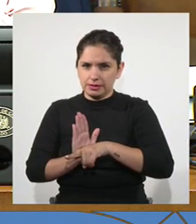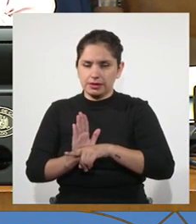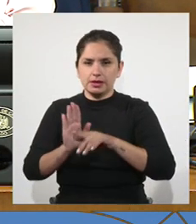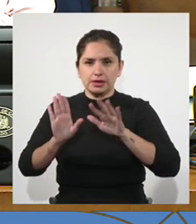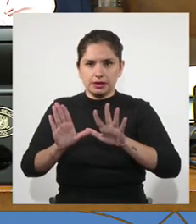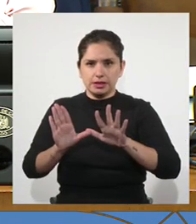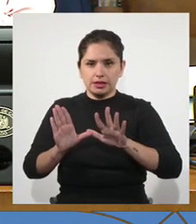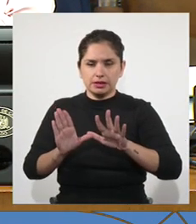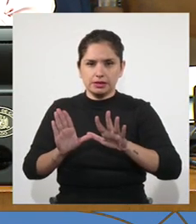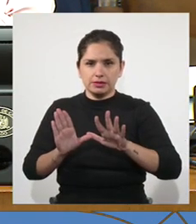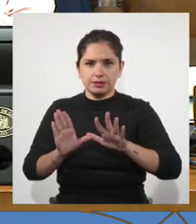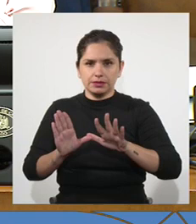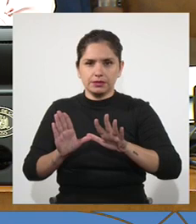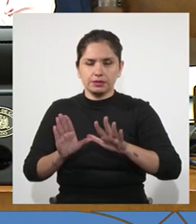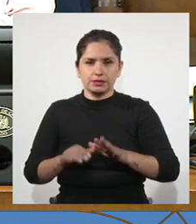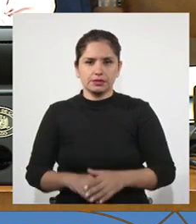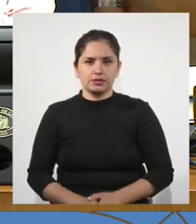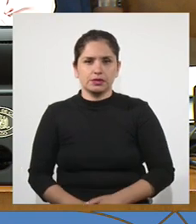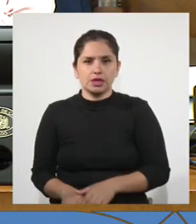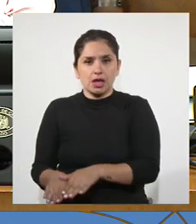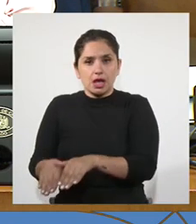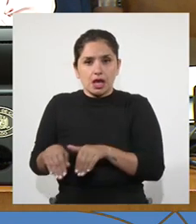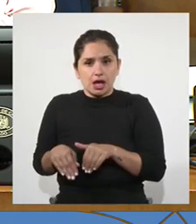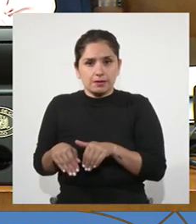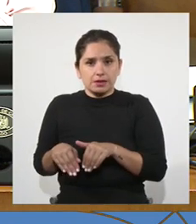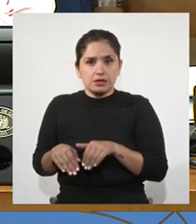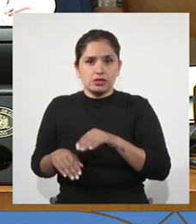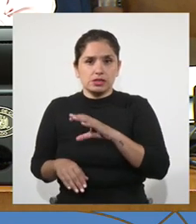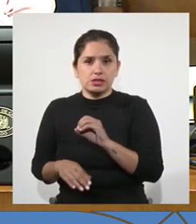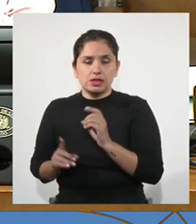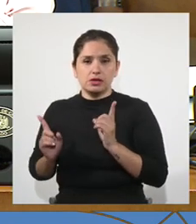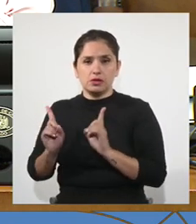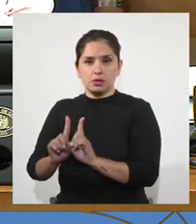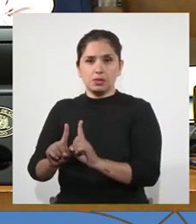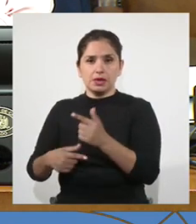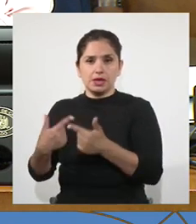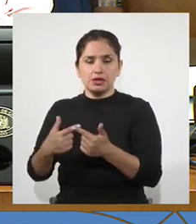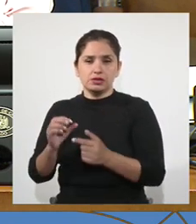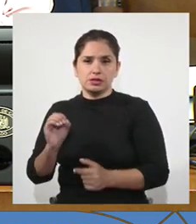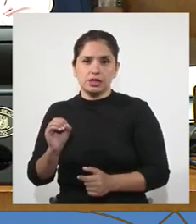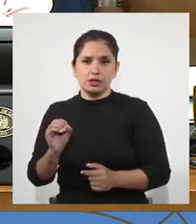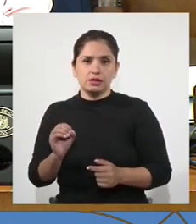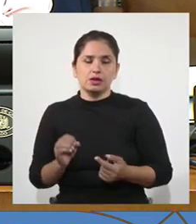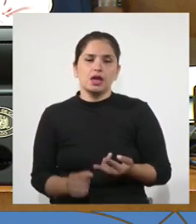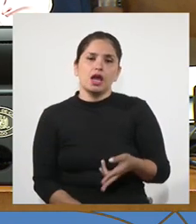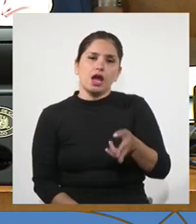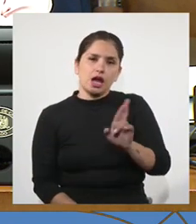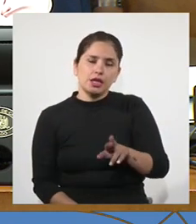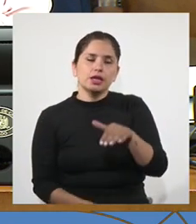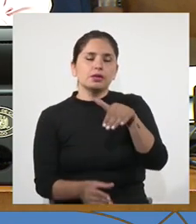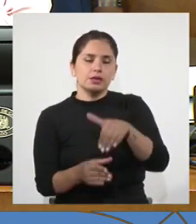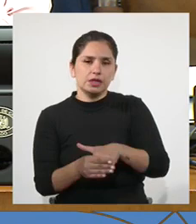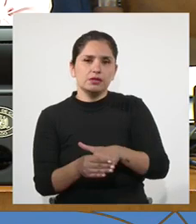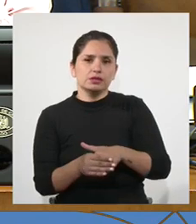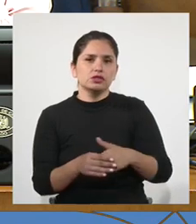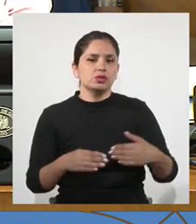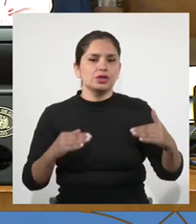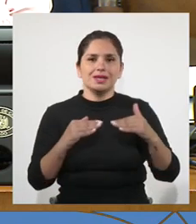10, inadmisibilidad. Abstenciones 0, pareo 0. Hay que repetir la votación. Bien, en consiguiente habría que repetir la